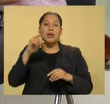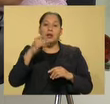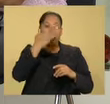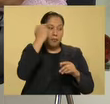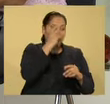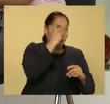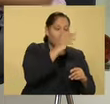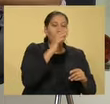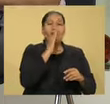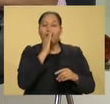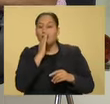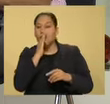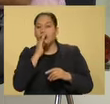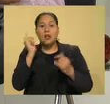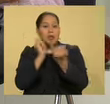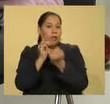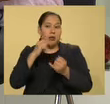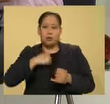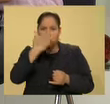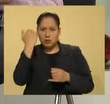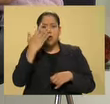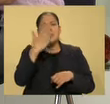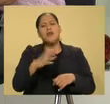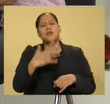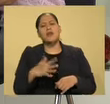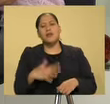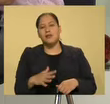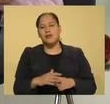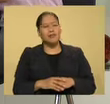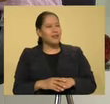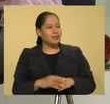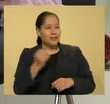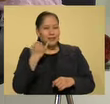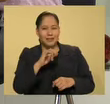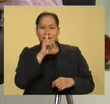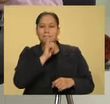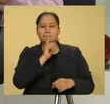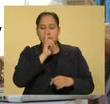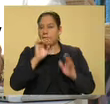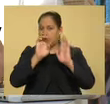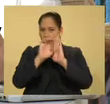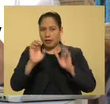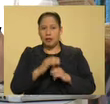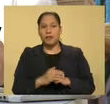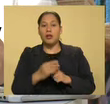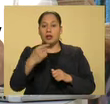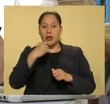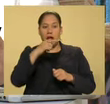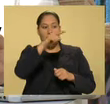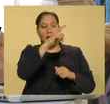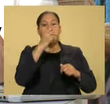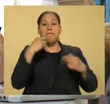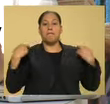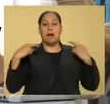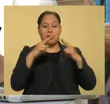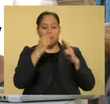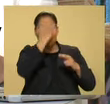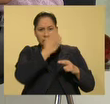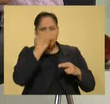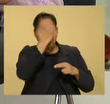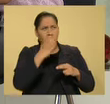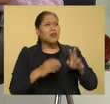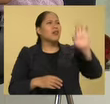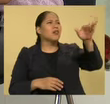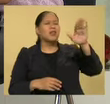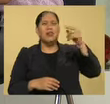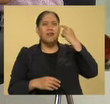tampoco. Yo sí. Pero por ejemplo... Mentira. Cuando eres evaluado y no estás conforme,